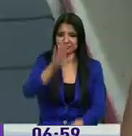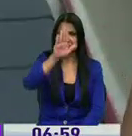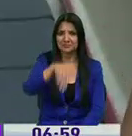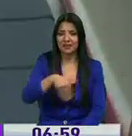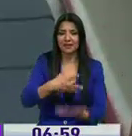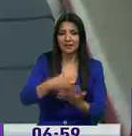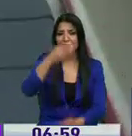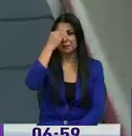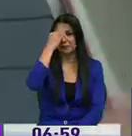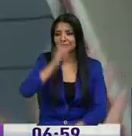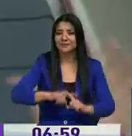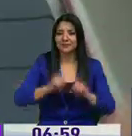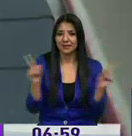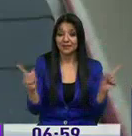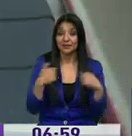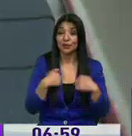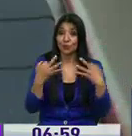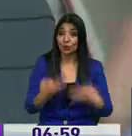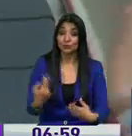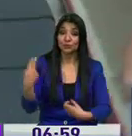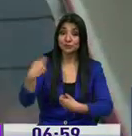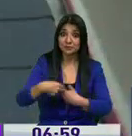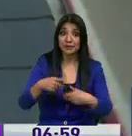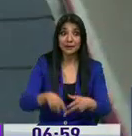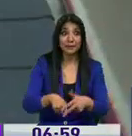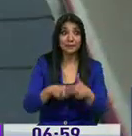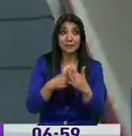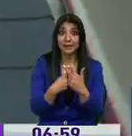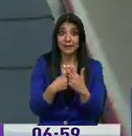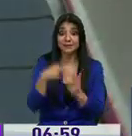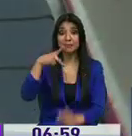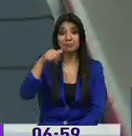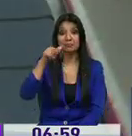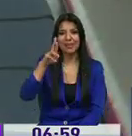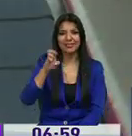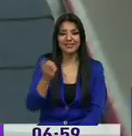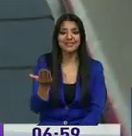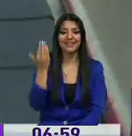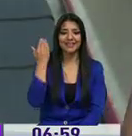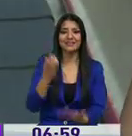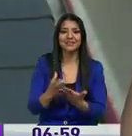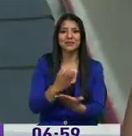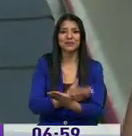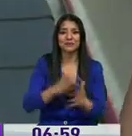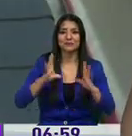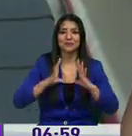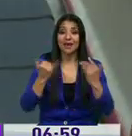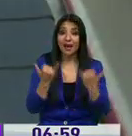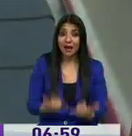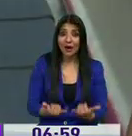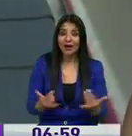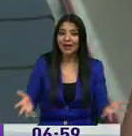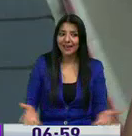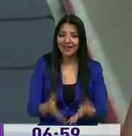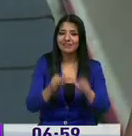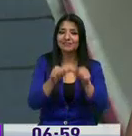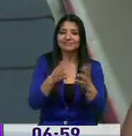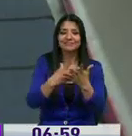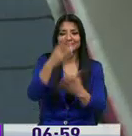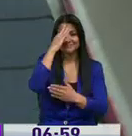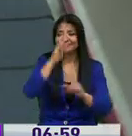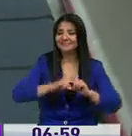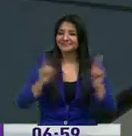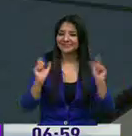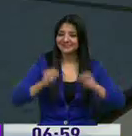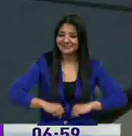van a aprender muchas cosas yo vine es más empecé a venir a panthers fue por el anterior vacacional y aquí fue donde me animé van a aprender muchas cosas